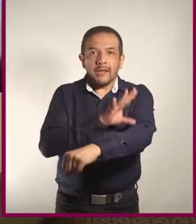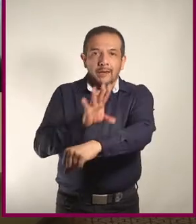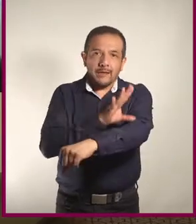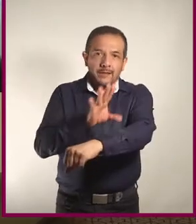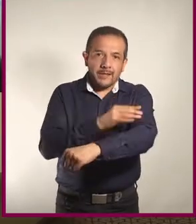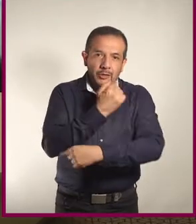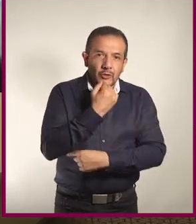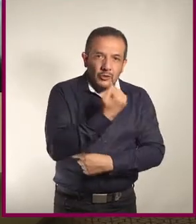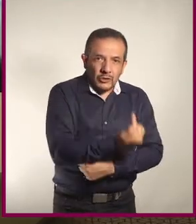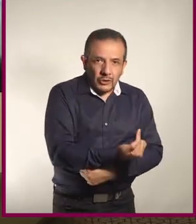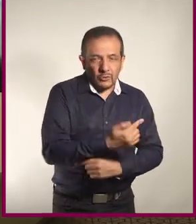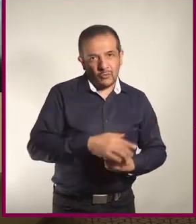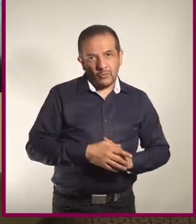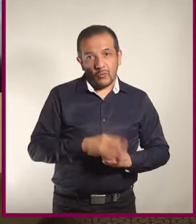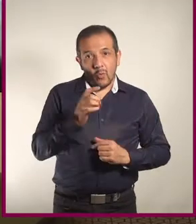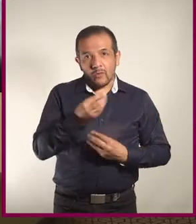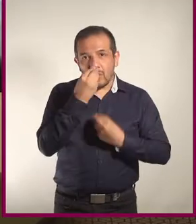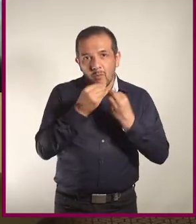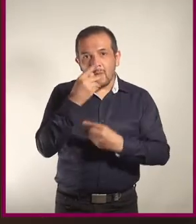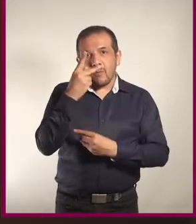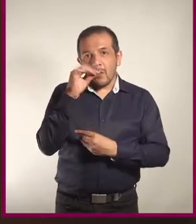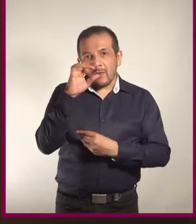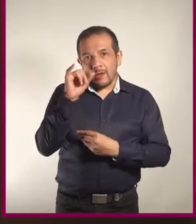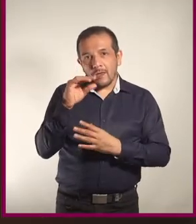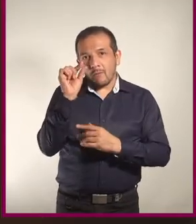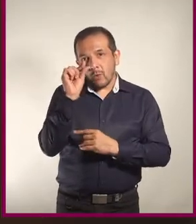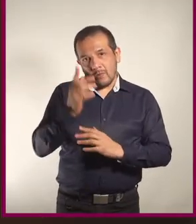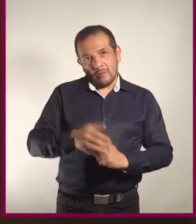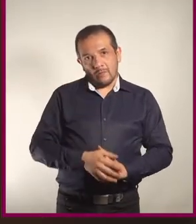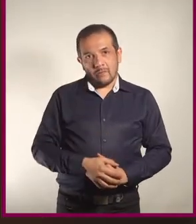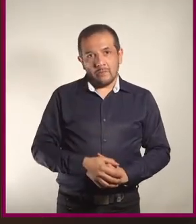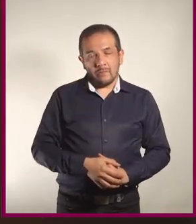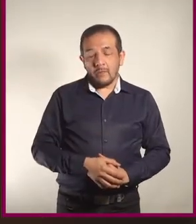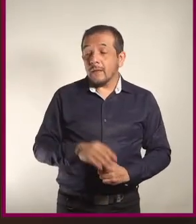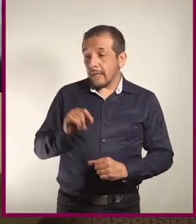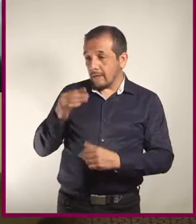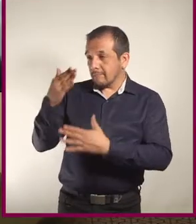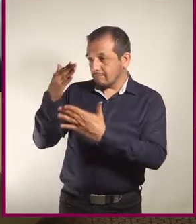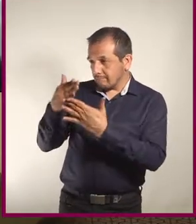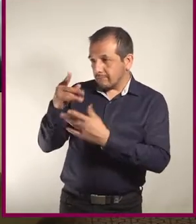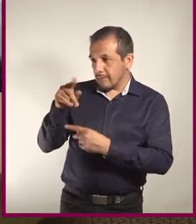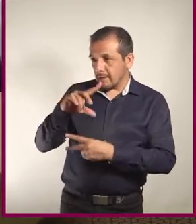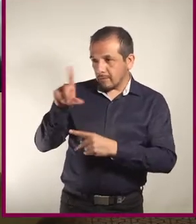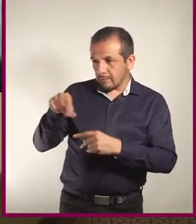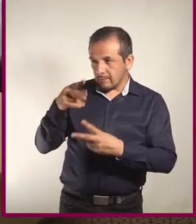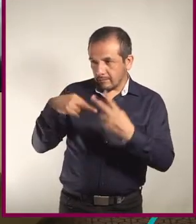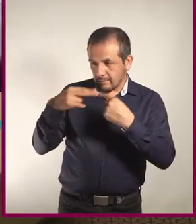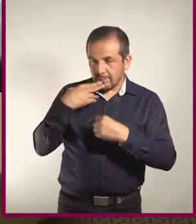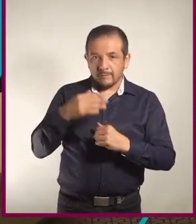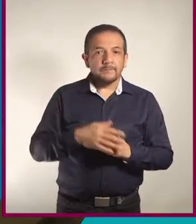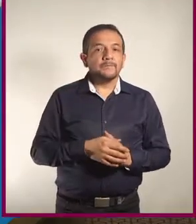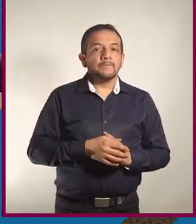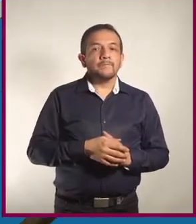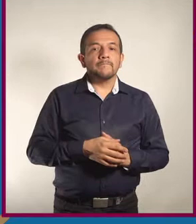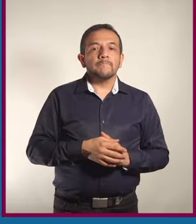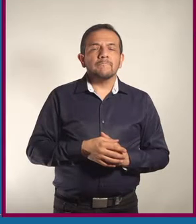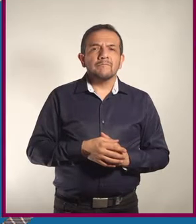son los que sufren los niños menores de 5 años. Vamos a hacer una breve pausa y regresamos con usted. Gracias.